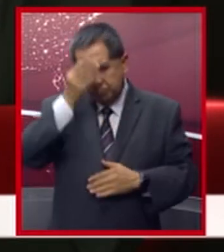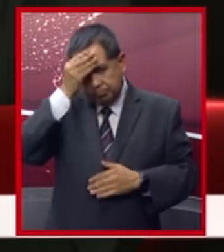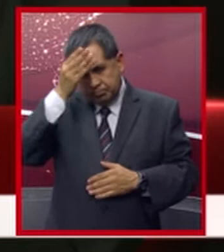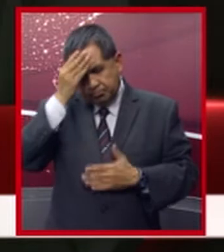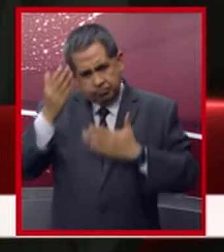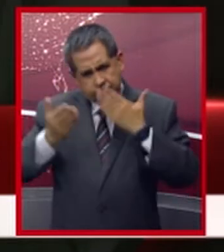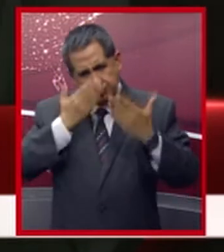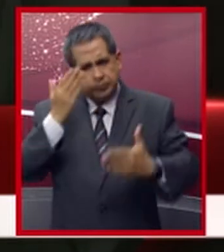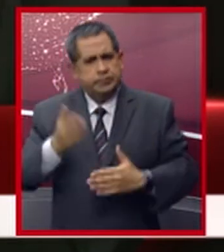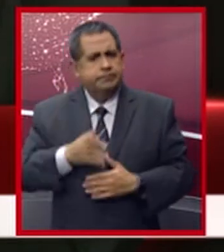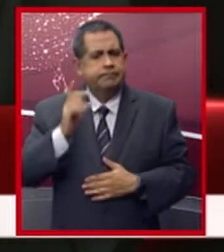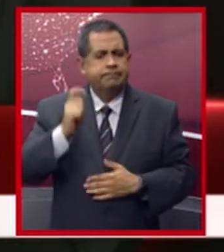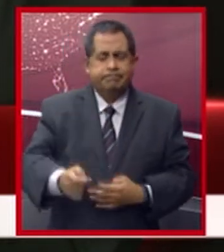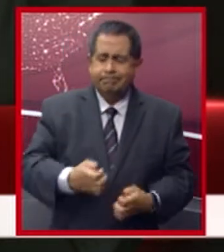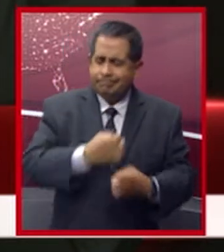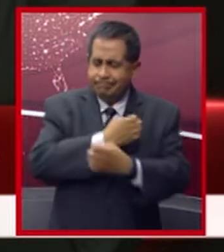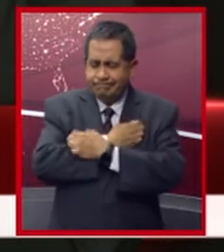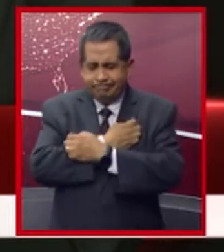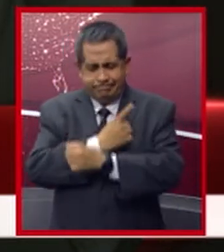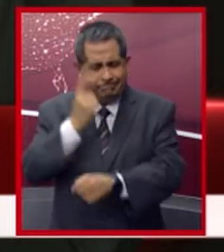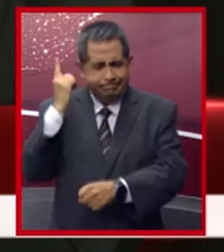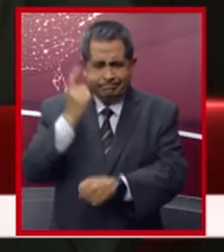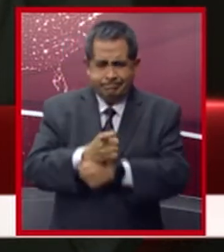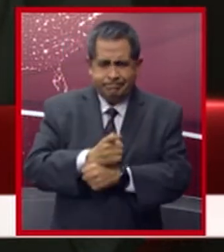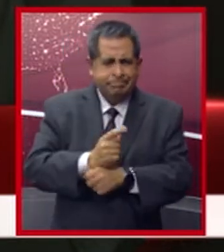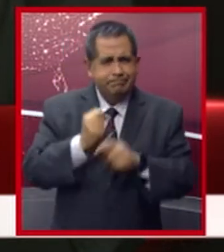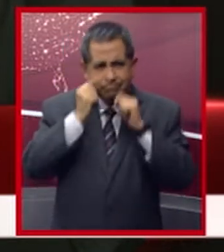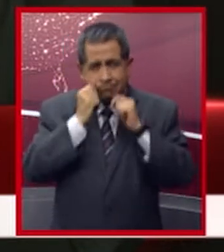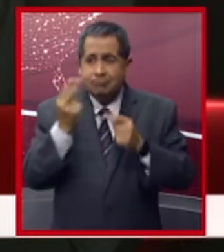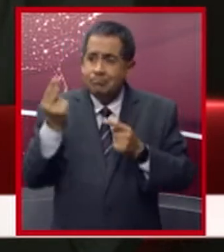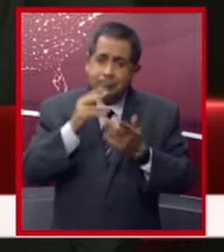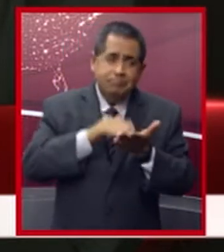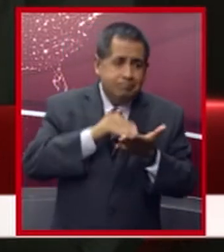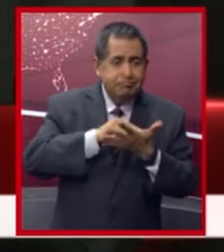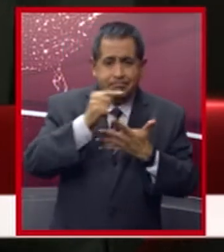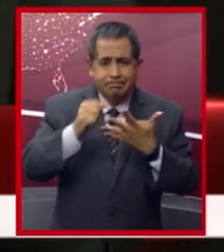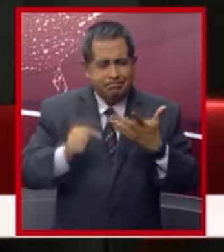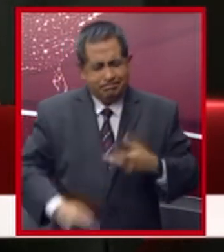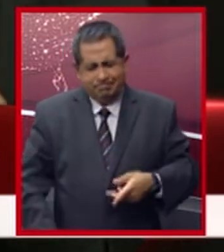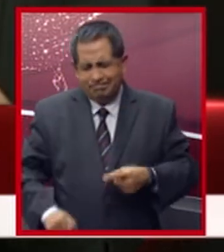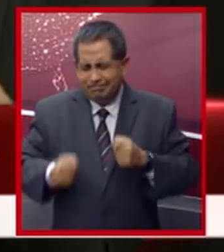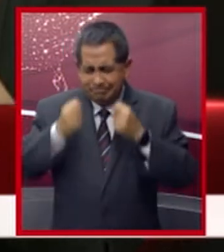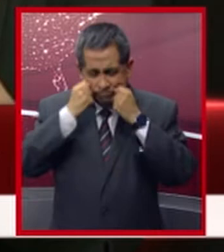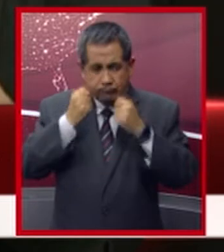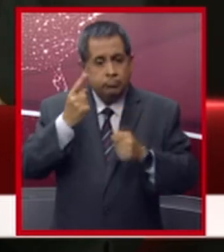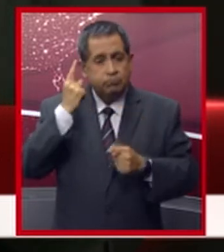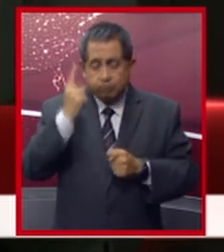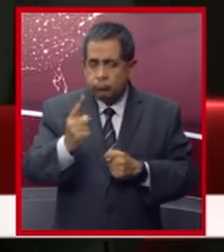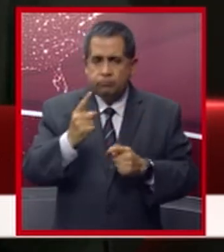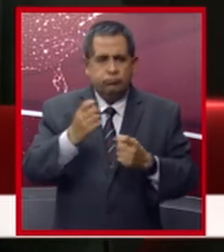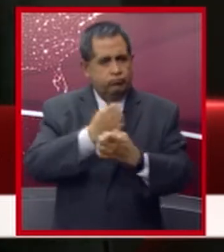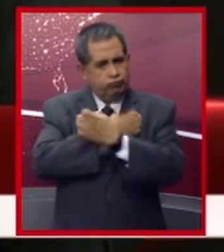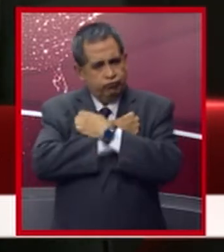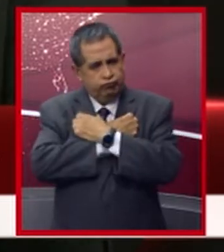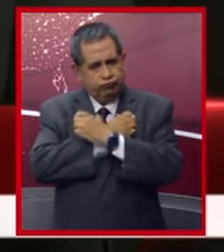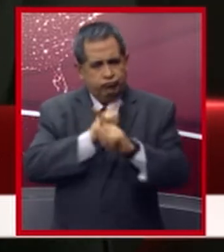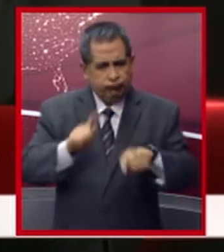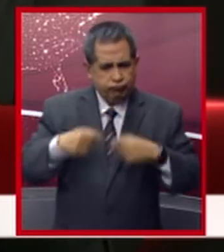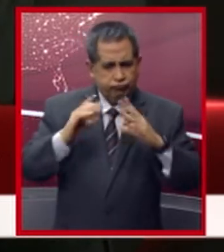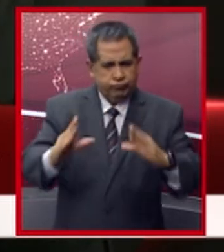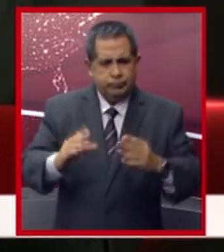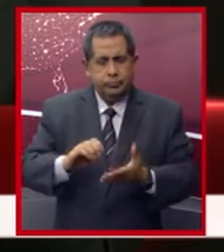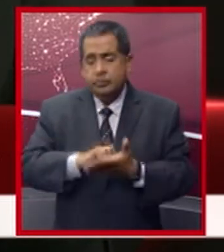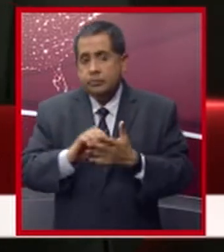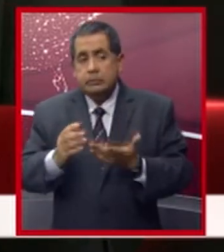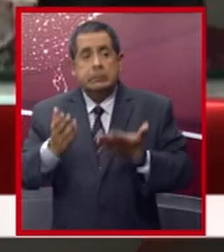La educación por encima de los requisitos de identidad, como el acta de